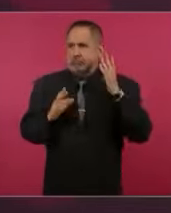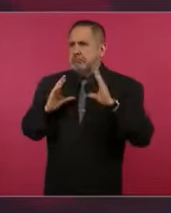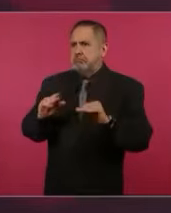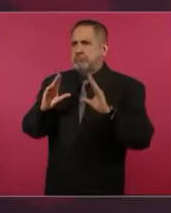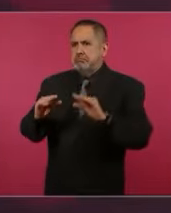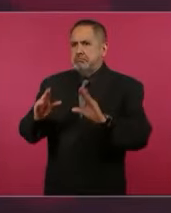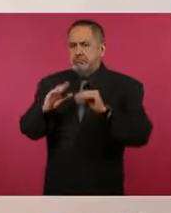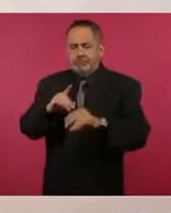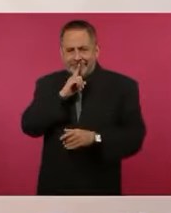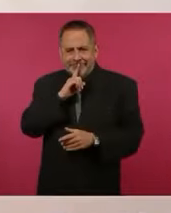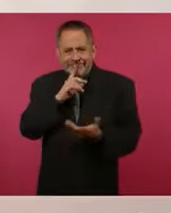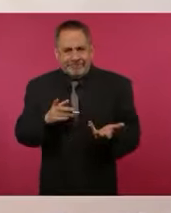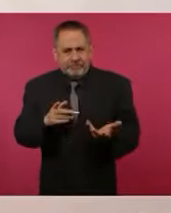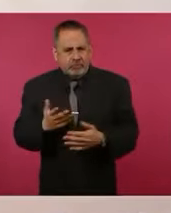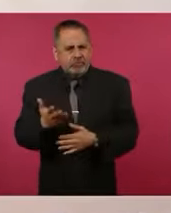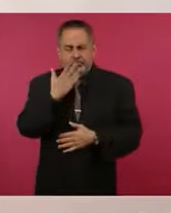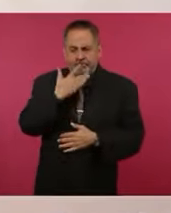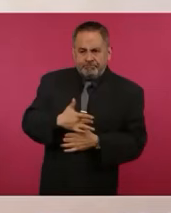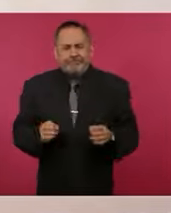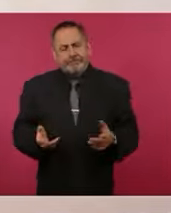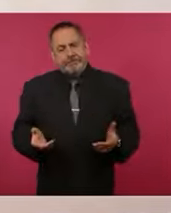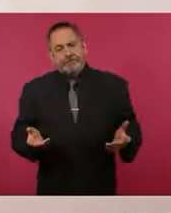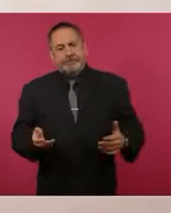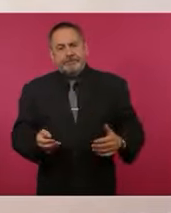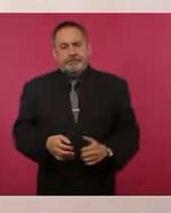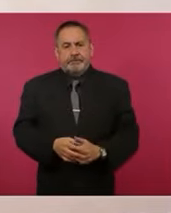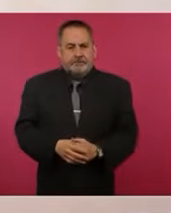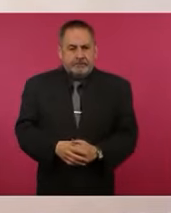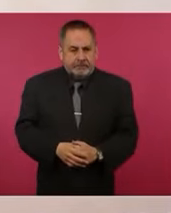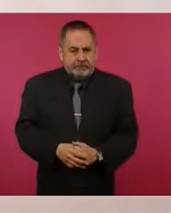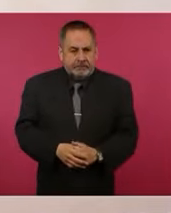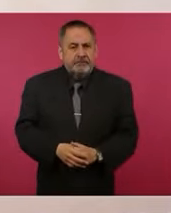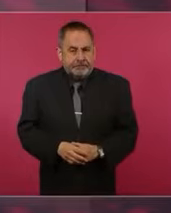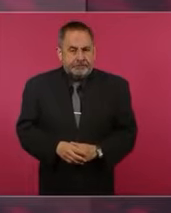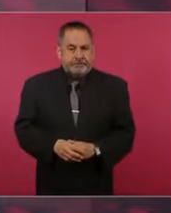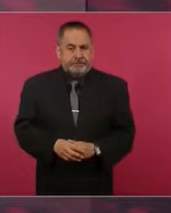profesionales sin dimensión social, muy